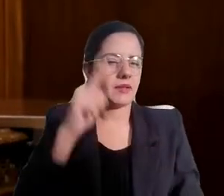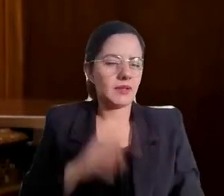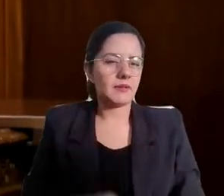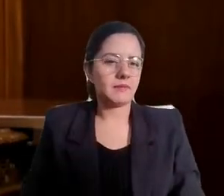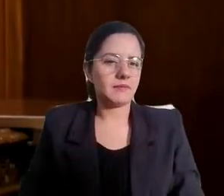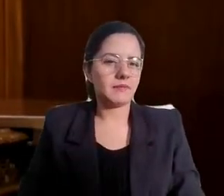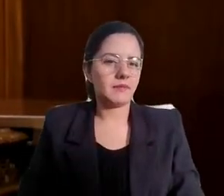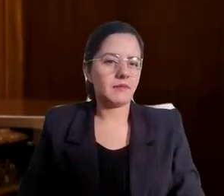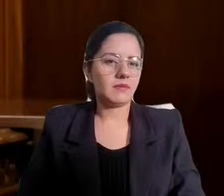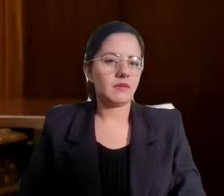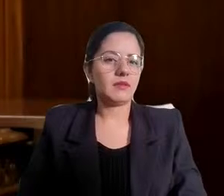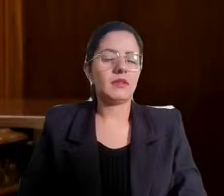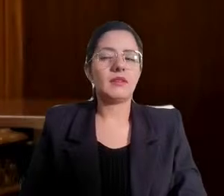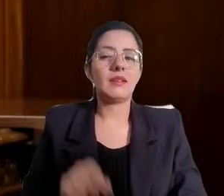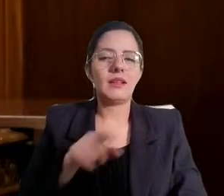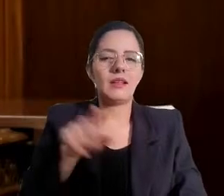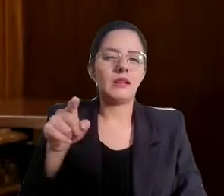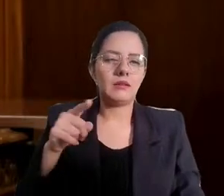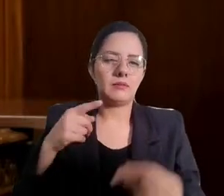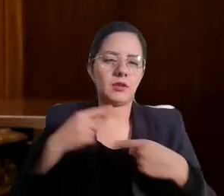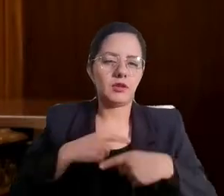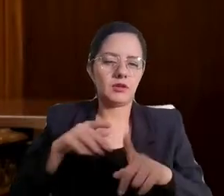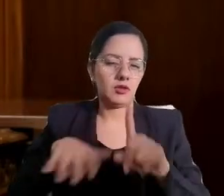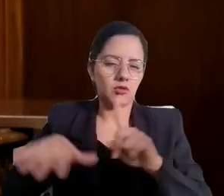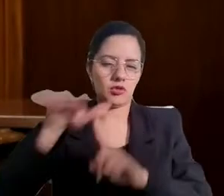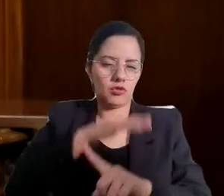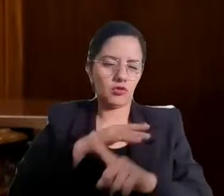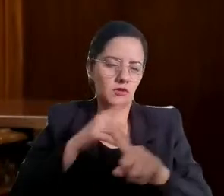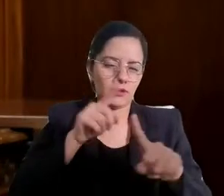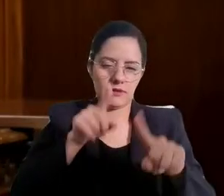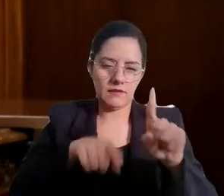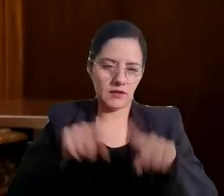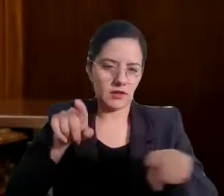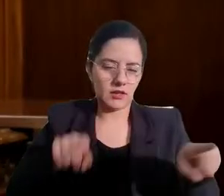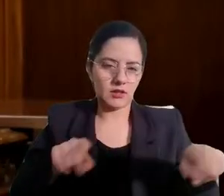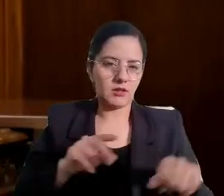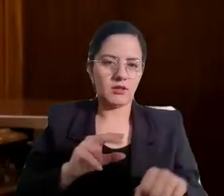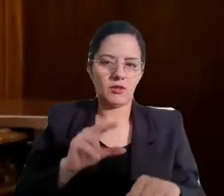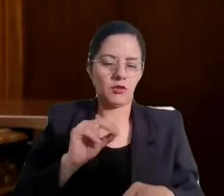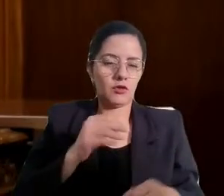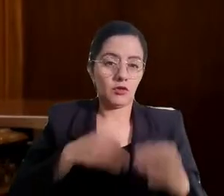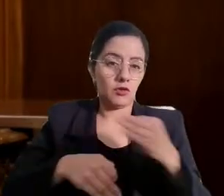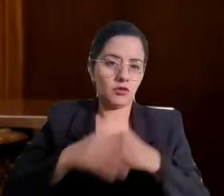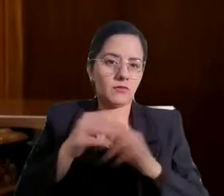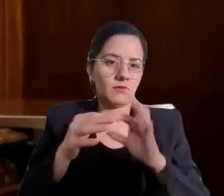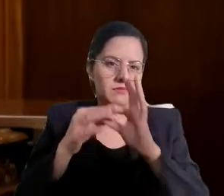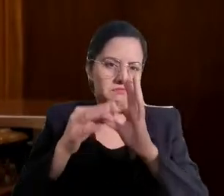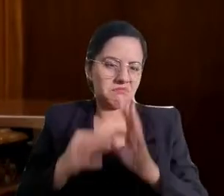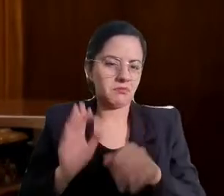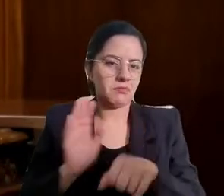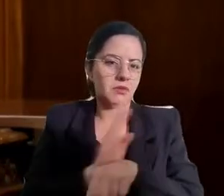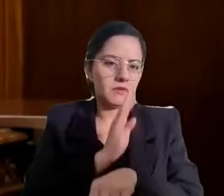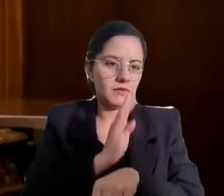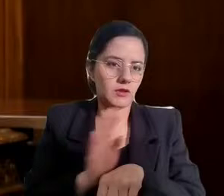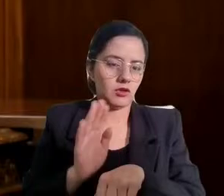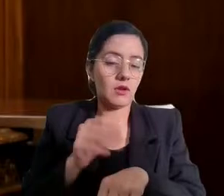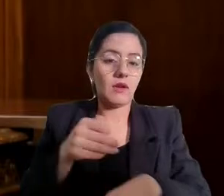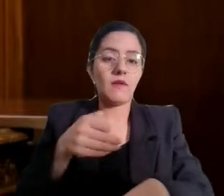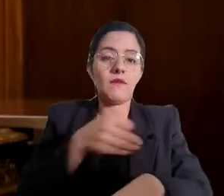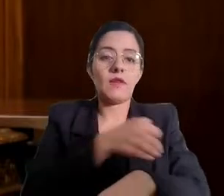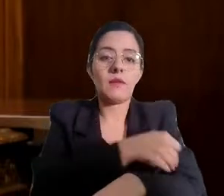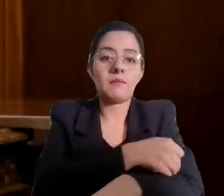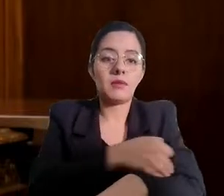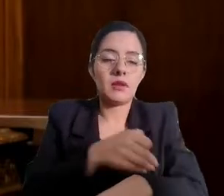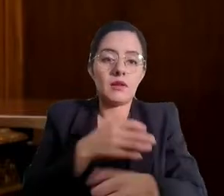variante situacional en la que el delito de violencia familiar se debe de cometer